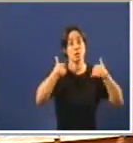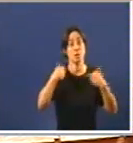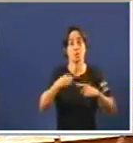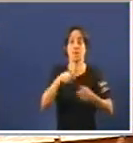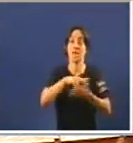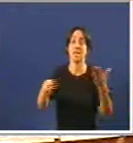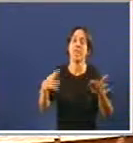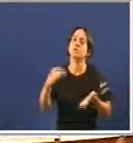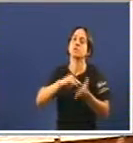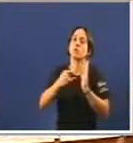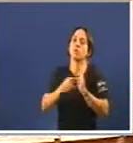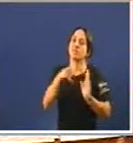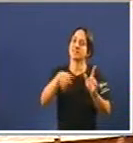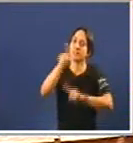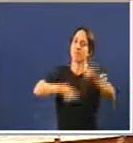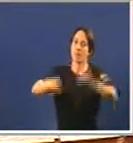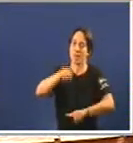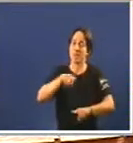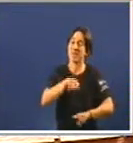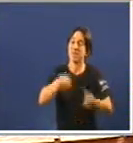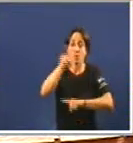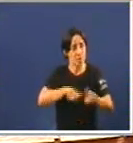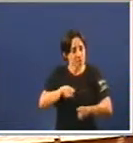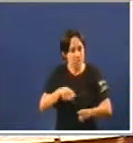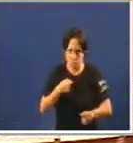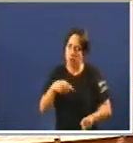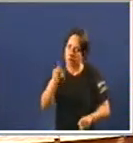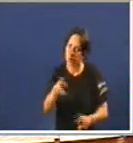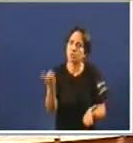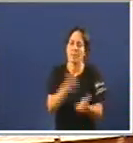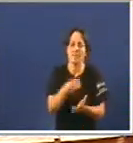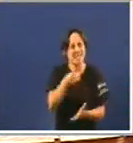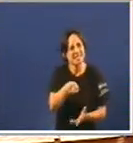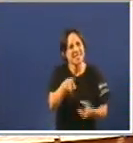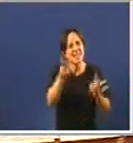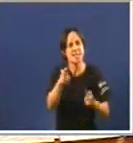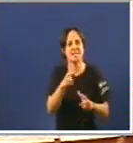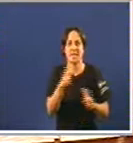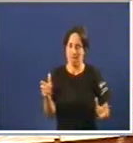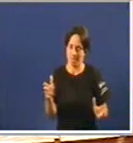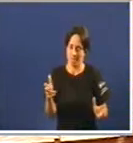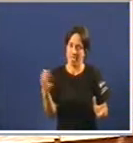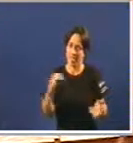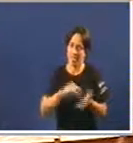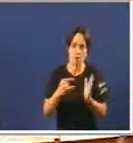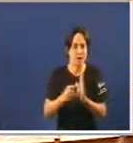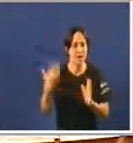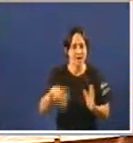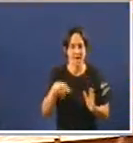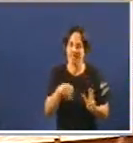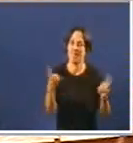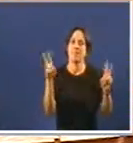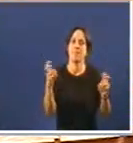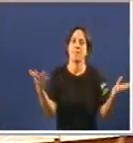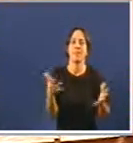a un problema que, repito, é grave porque falamos da atención ás emerxencias no noso país. Mais nada por agora e moitas gracias.